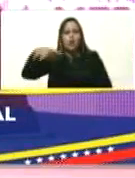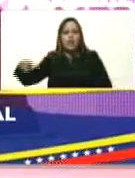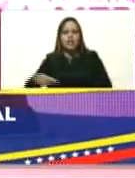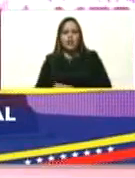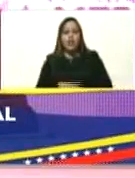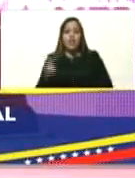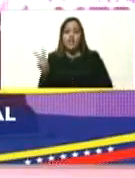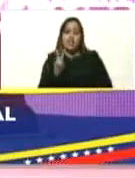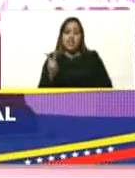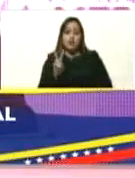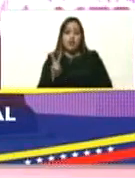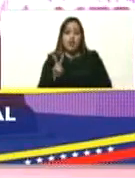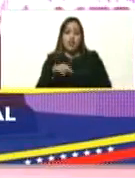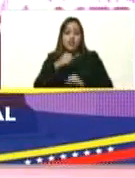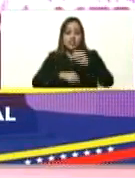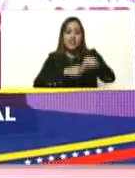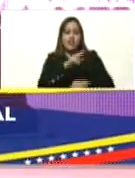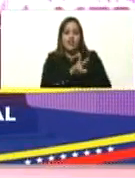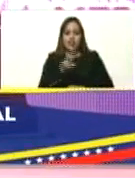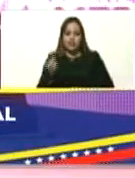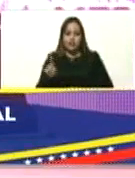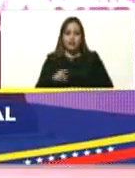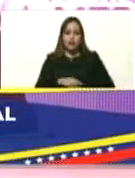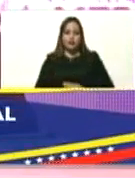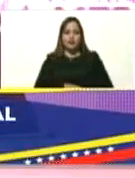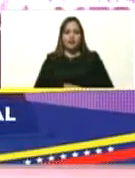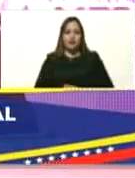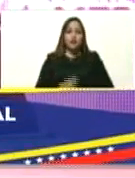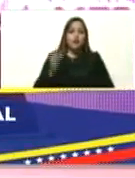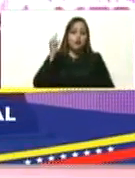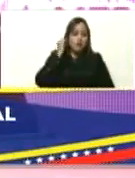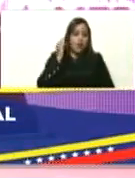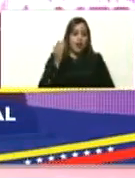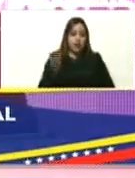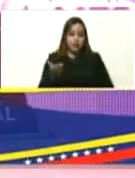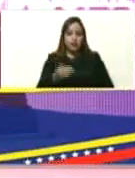la Venezuela del siglo XXI, donde la mujer,